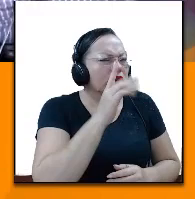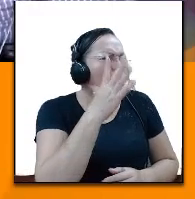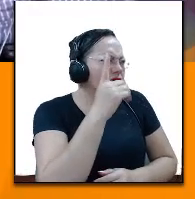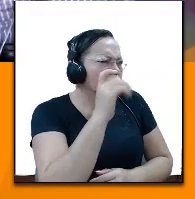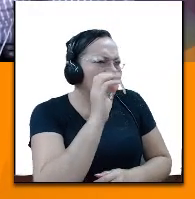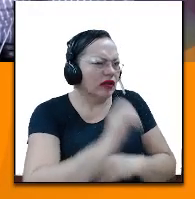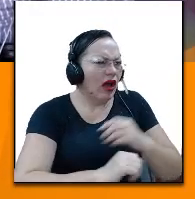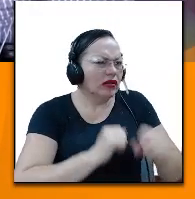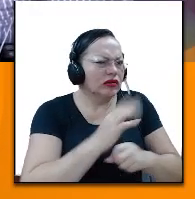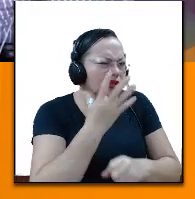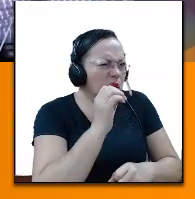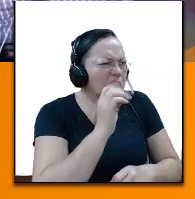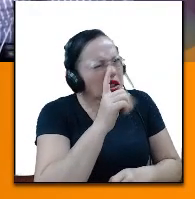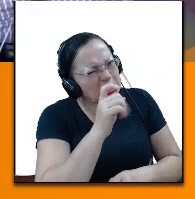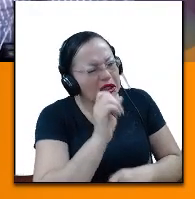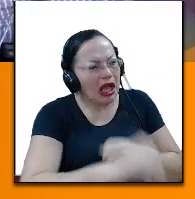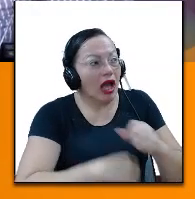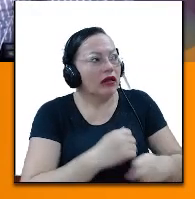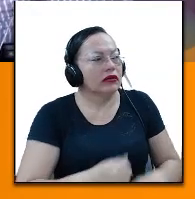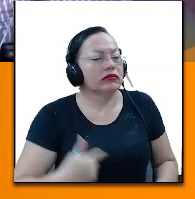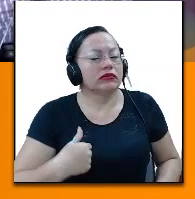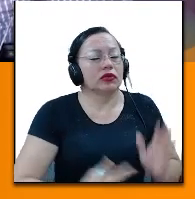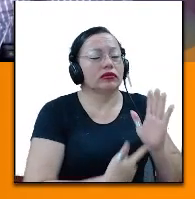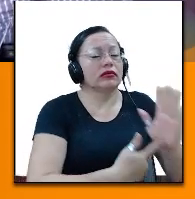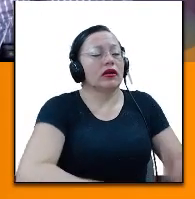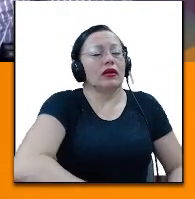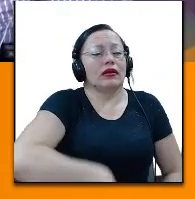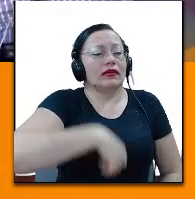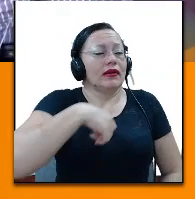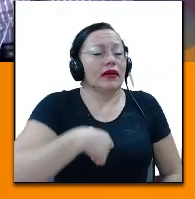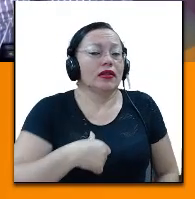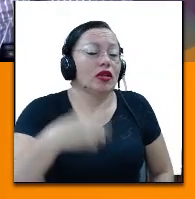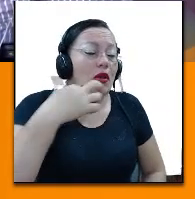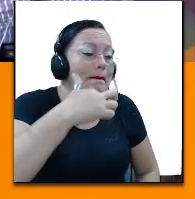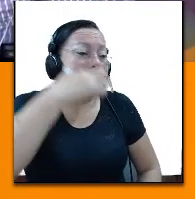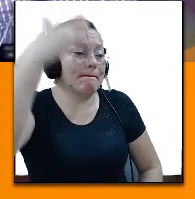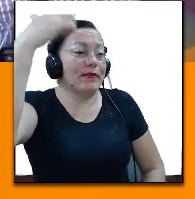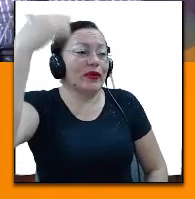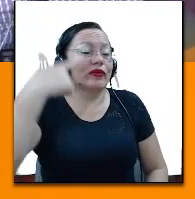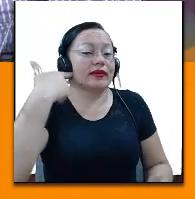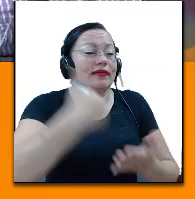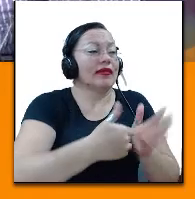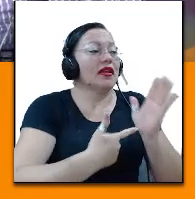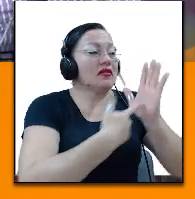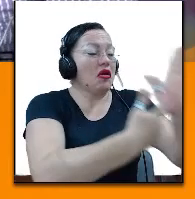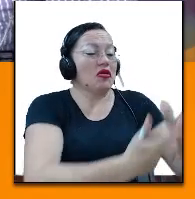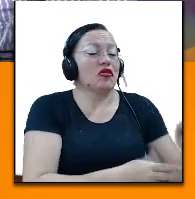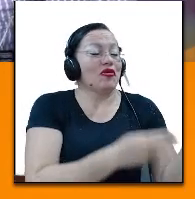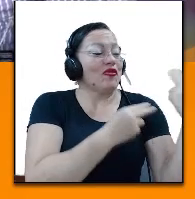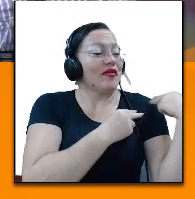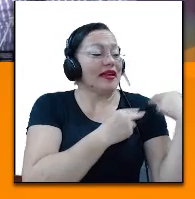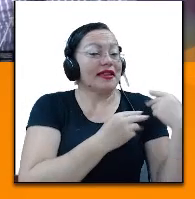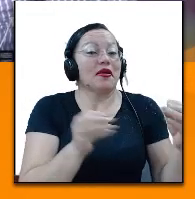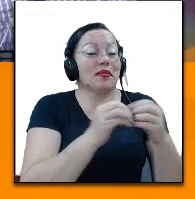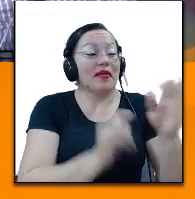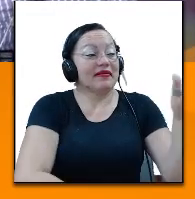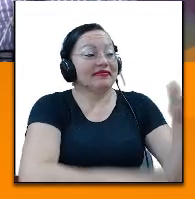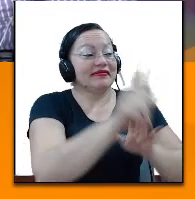mostraba orgulloso su título y diciendo, tengo una carrera encima, tengo una carrera